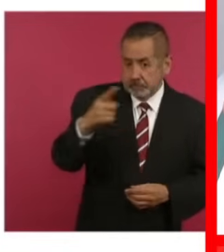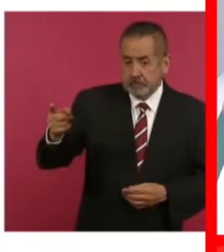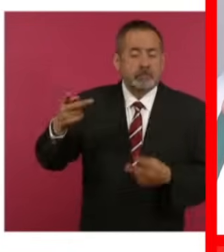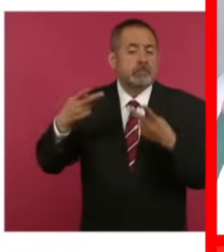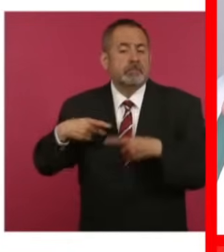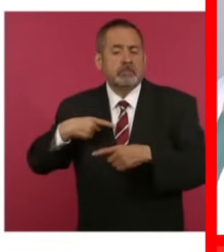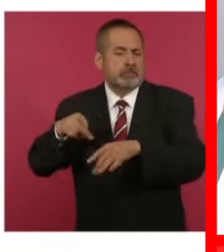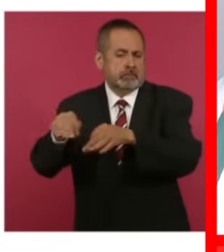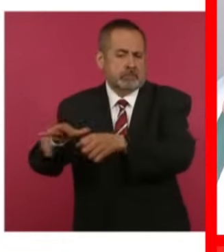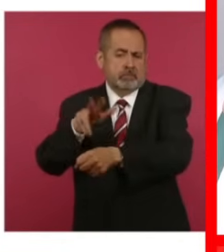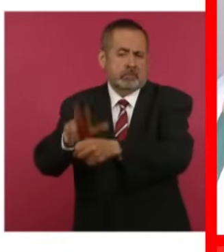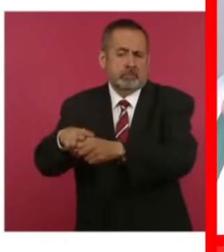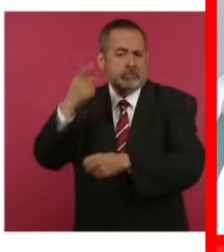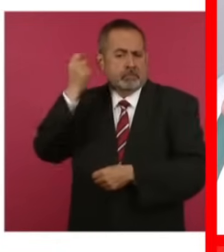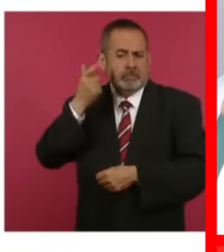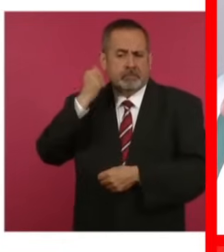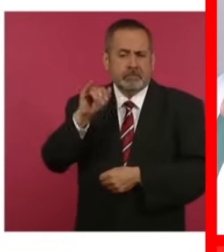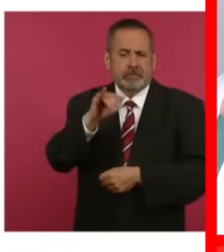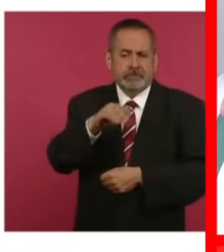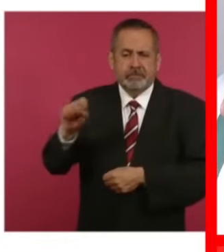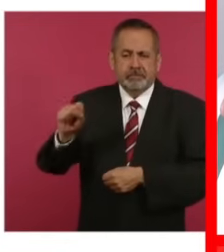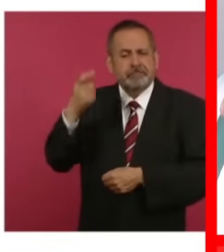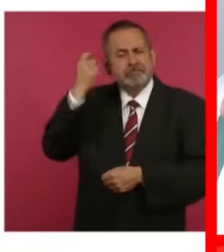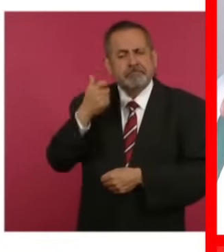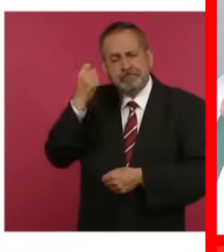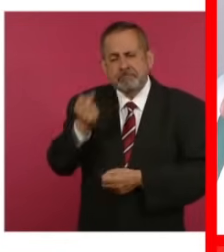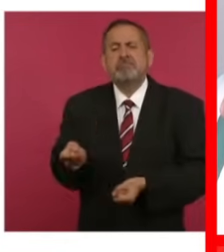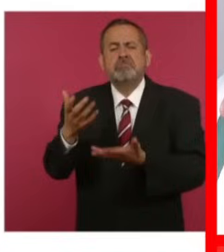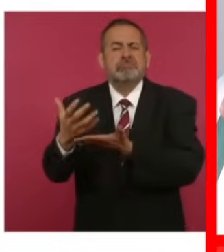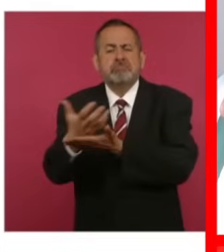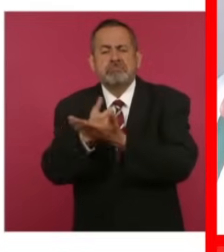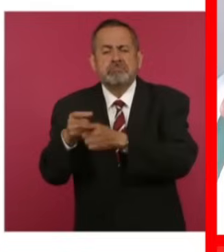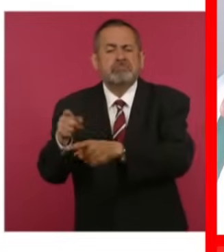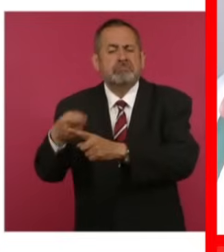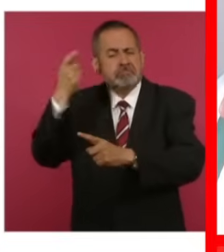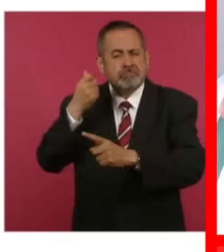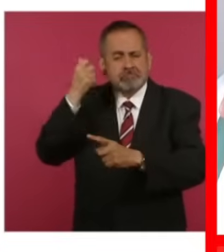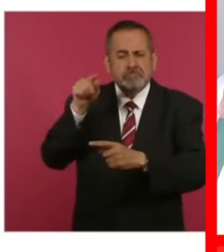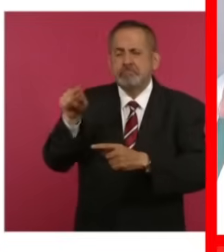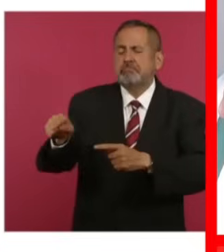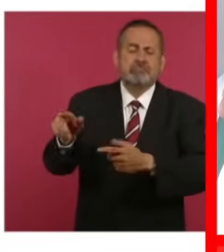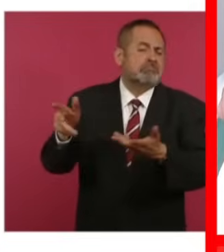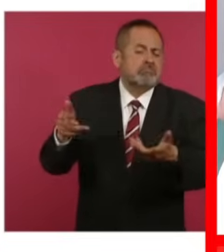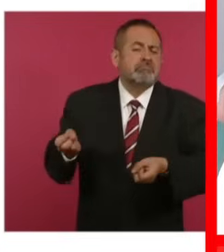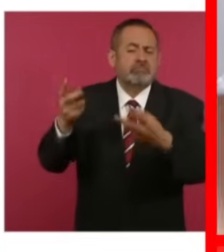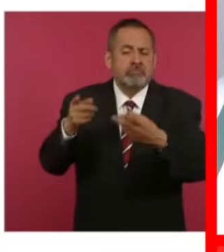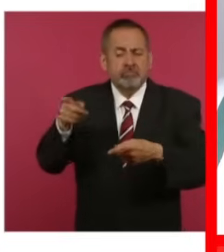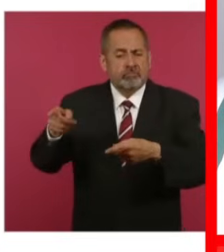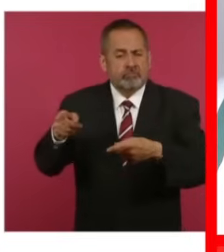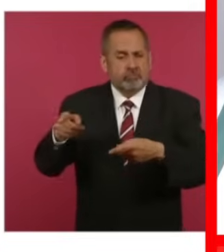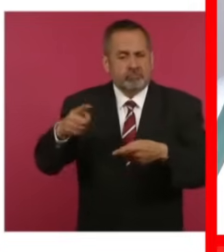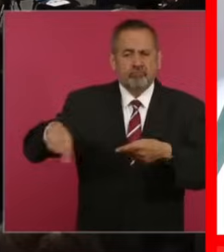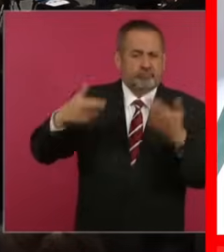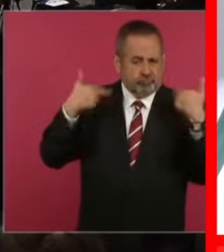jubilado del seguro social cuánto Recibe un jubilado del